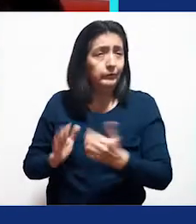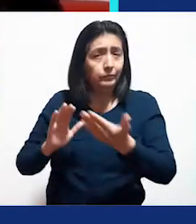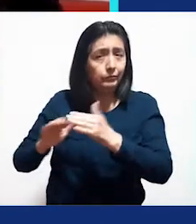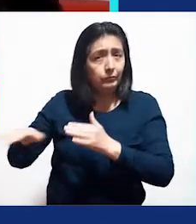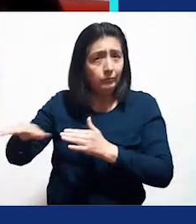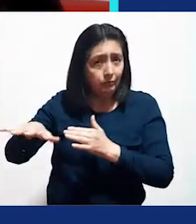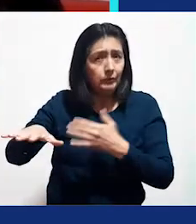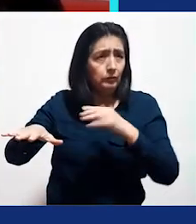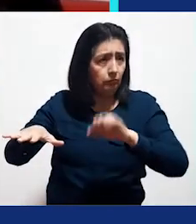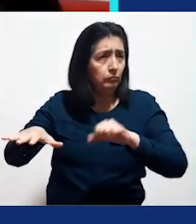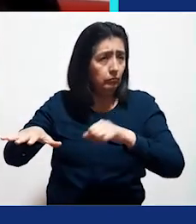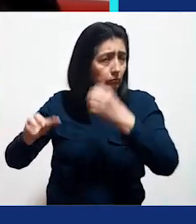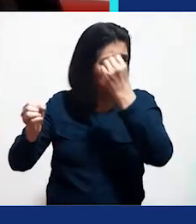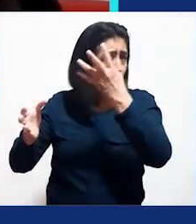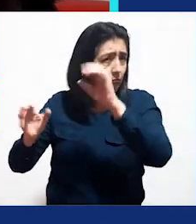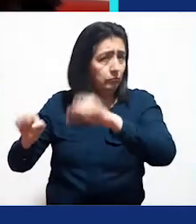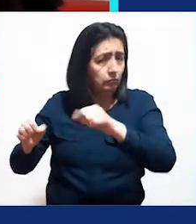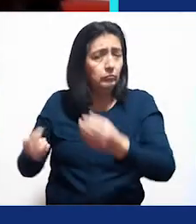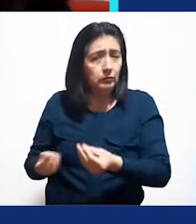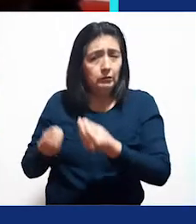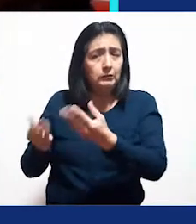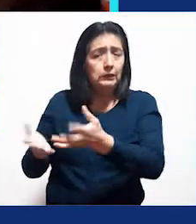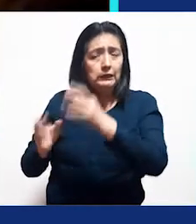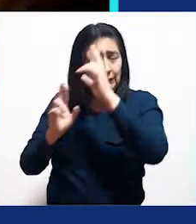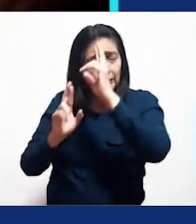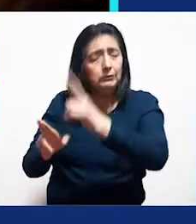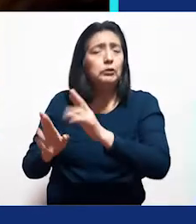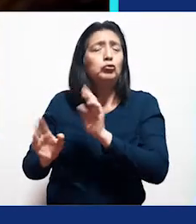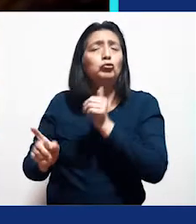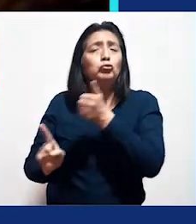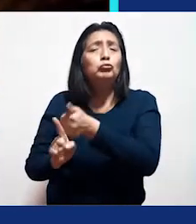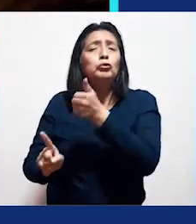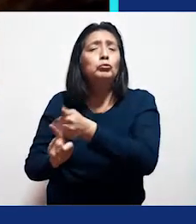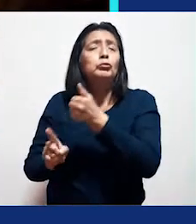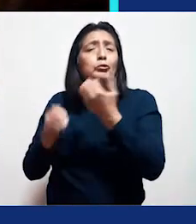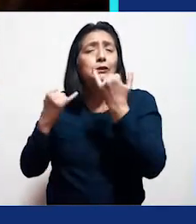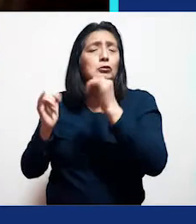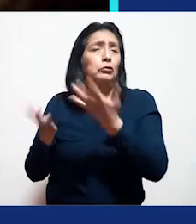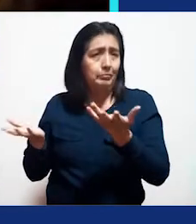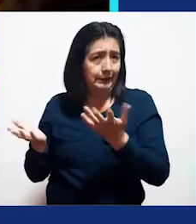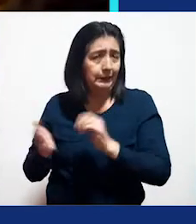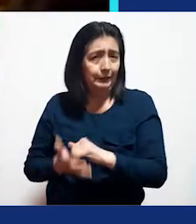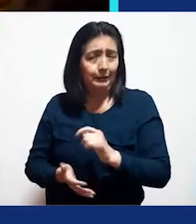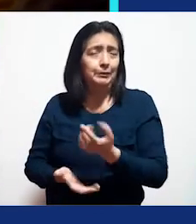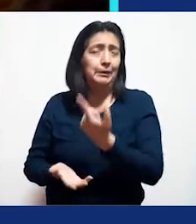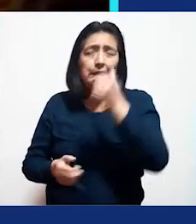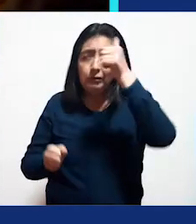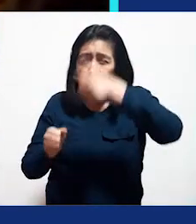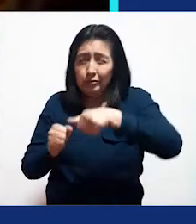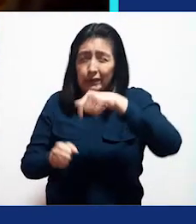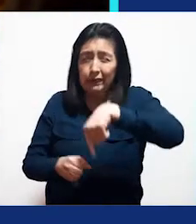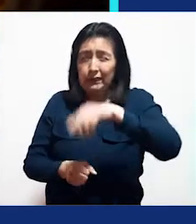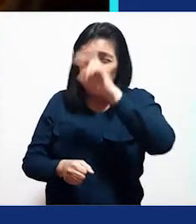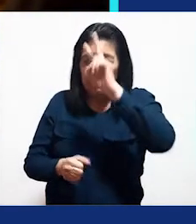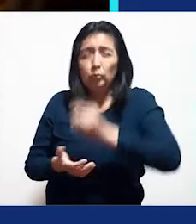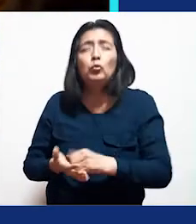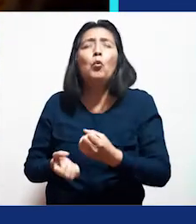pueblos indígenas, esta información se debe dar respetando su lengua materna. Recordar que en el país